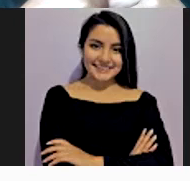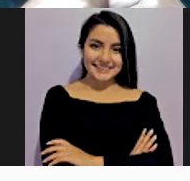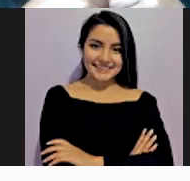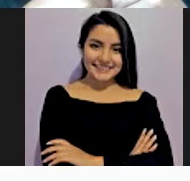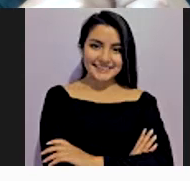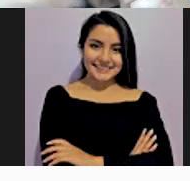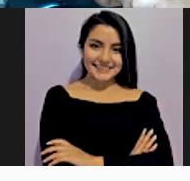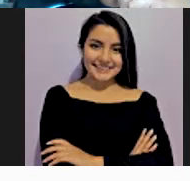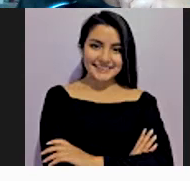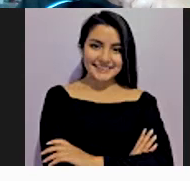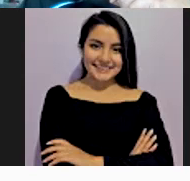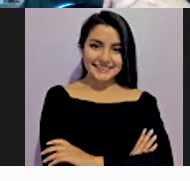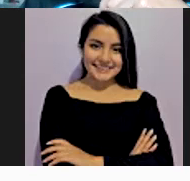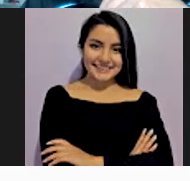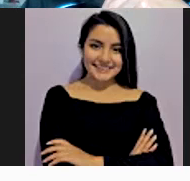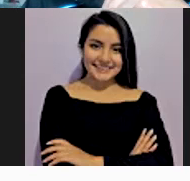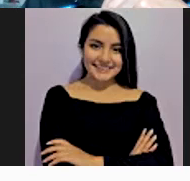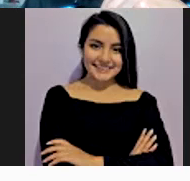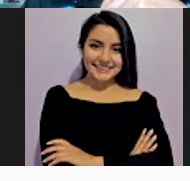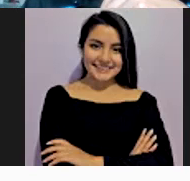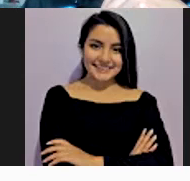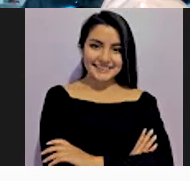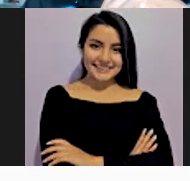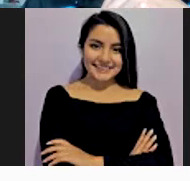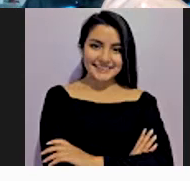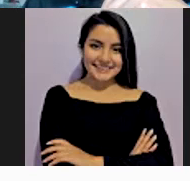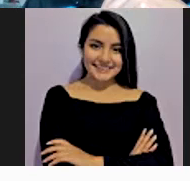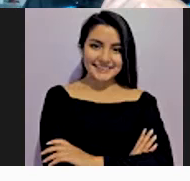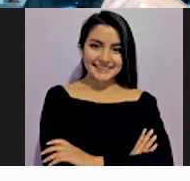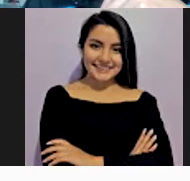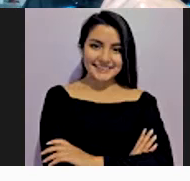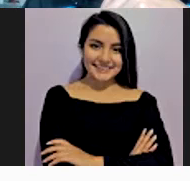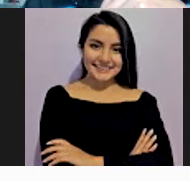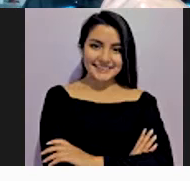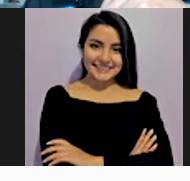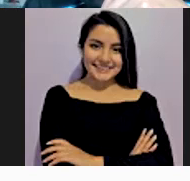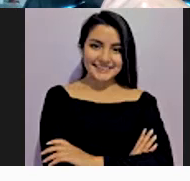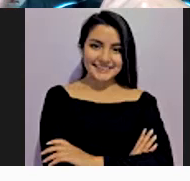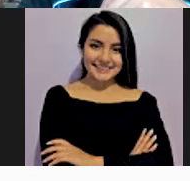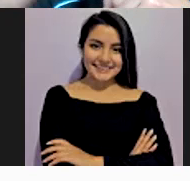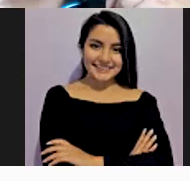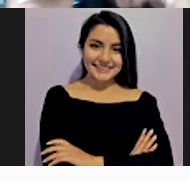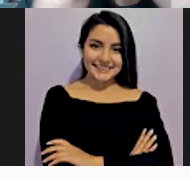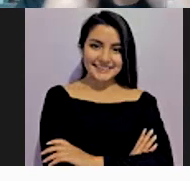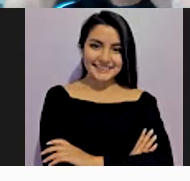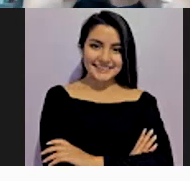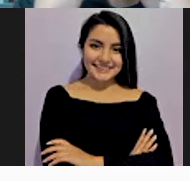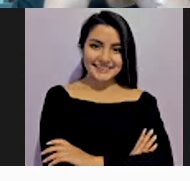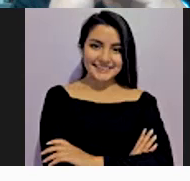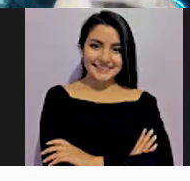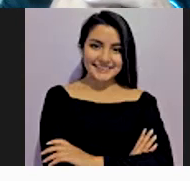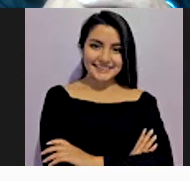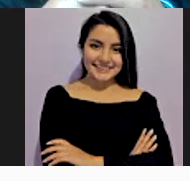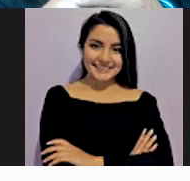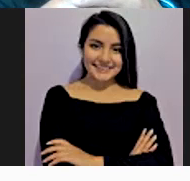más o menos. Ya verá, usted tiene la lámina ahí, ¿no es cierto? Verá, ahí hay una cuasi, digamos, Magnol, ya,